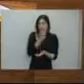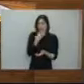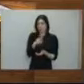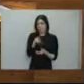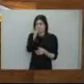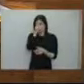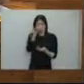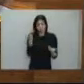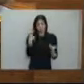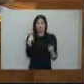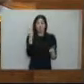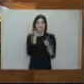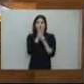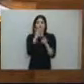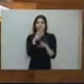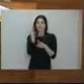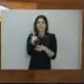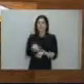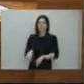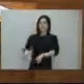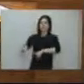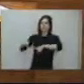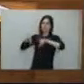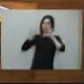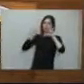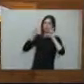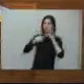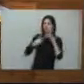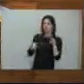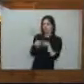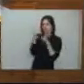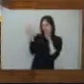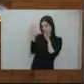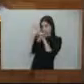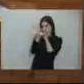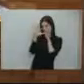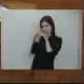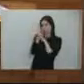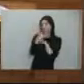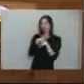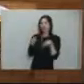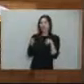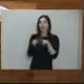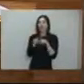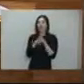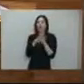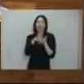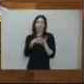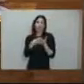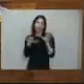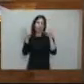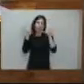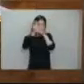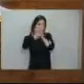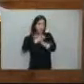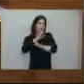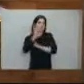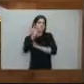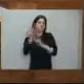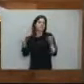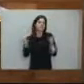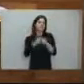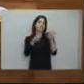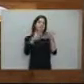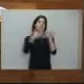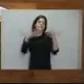retratarse. Suelen jugar a la incertidumbre, a la opacidad y, sobre todo, a las palabras y a las